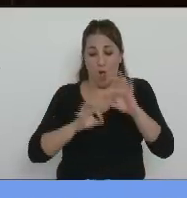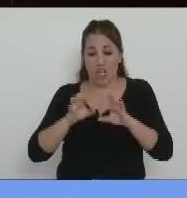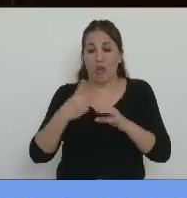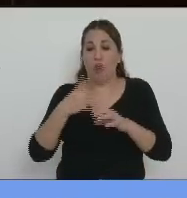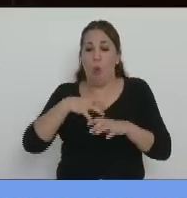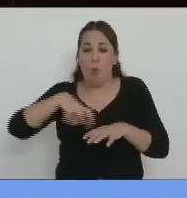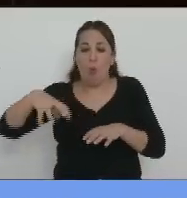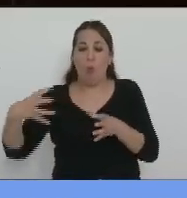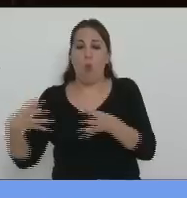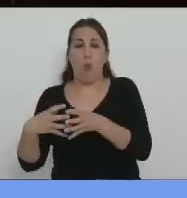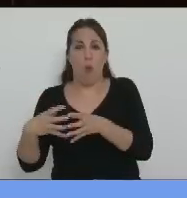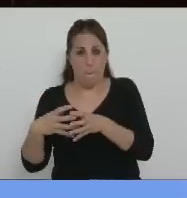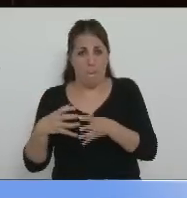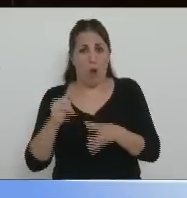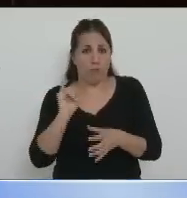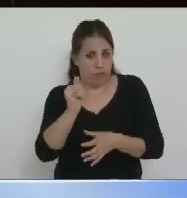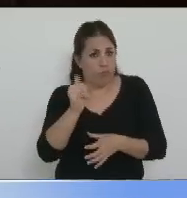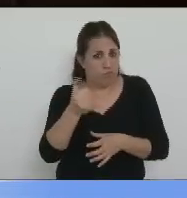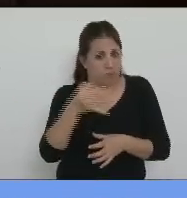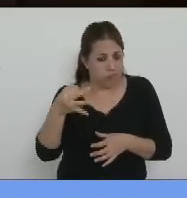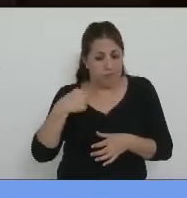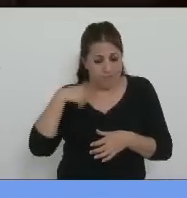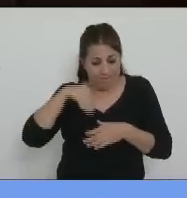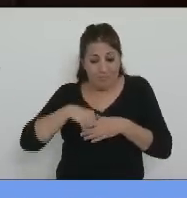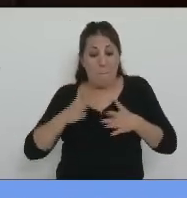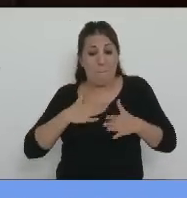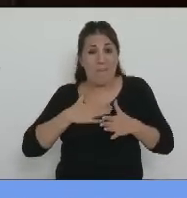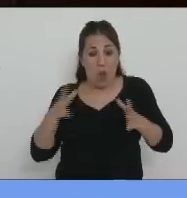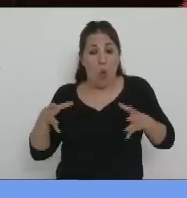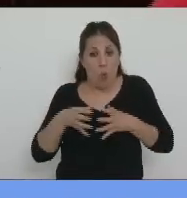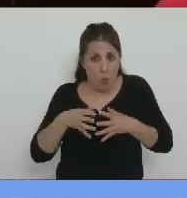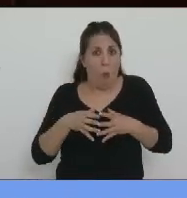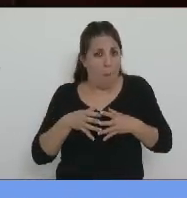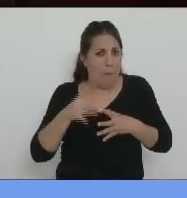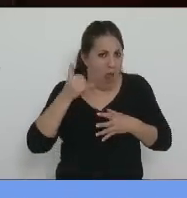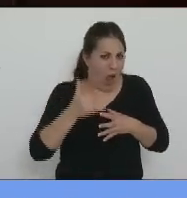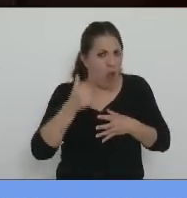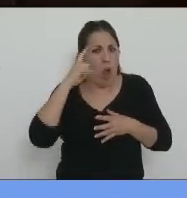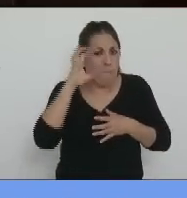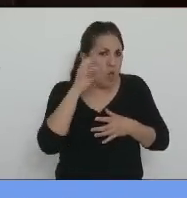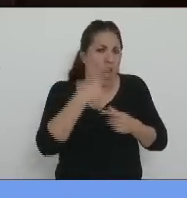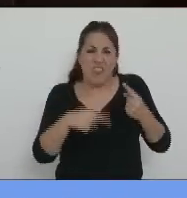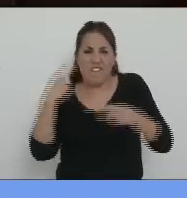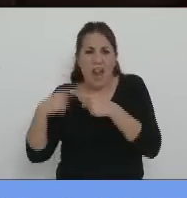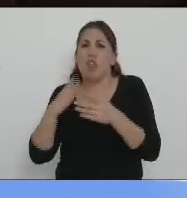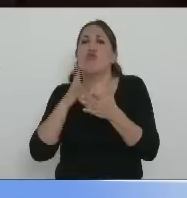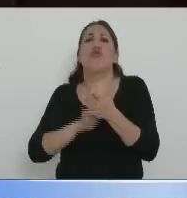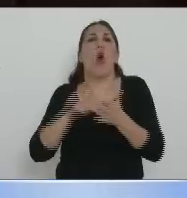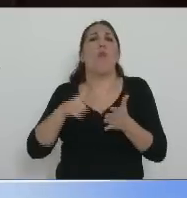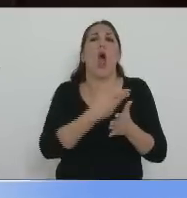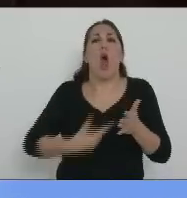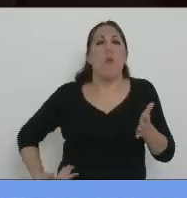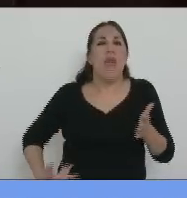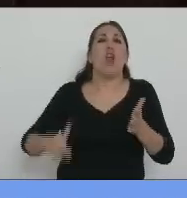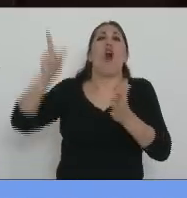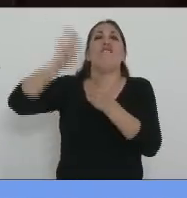tuvimos diferencias en nuestro bloque con respecto al acuerdo que firmó nuestro gobierno contra esa